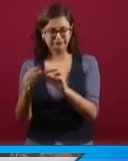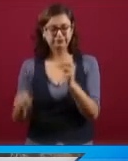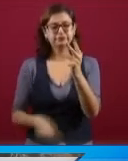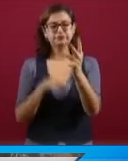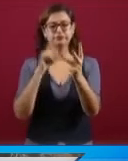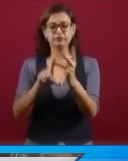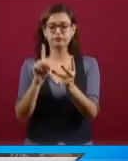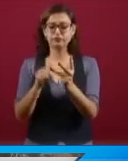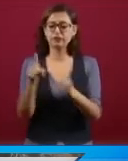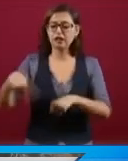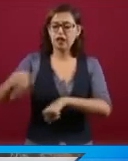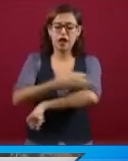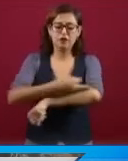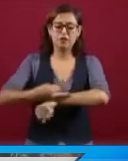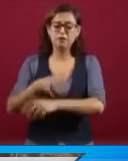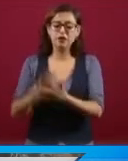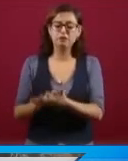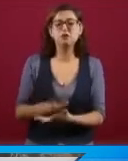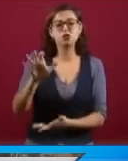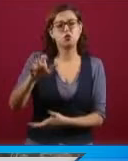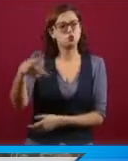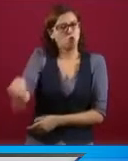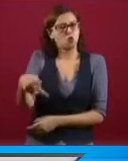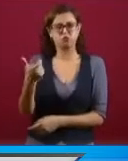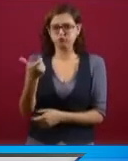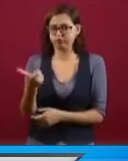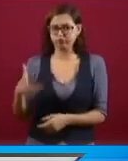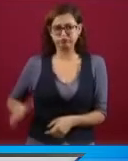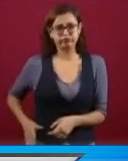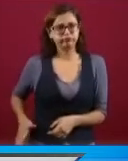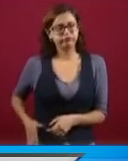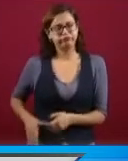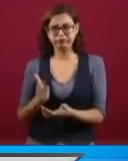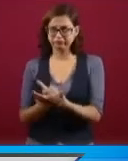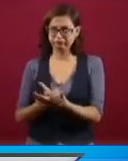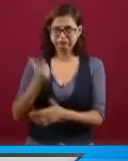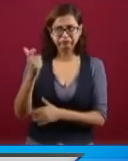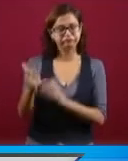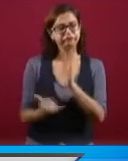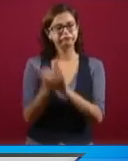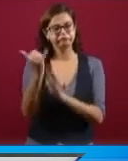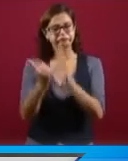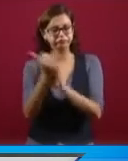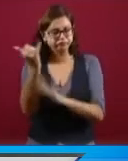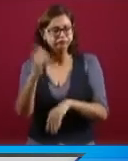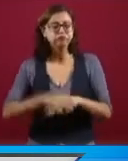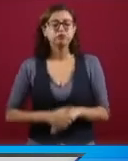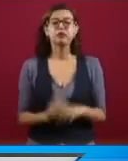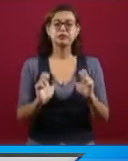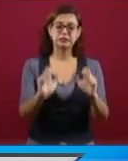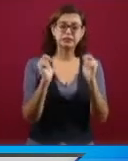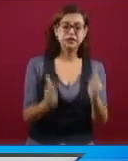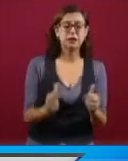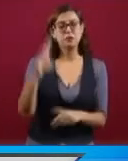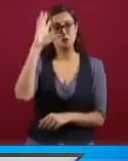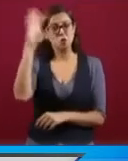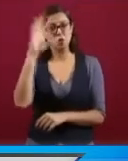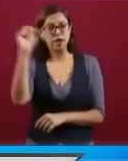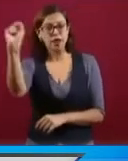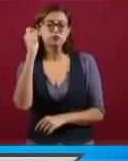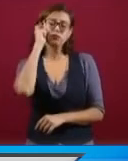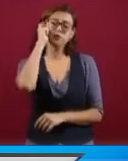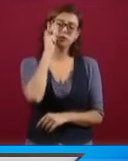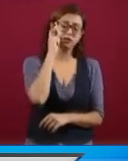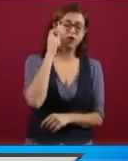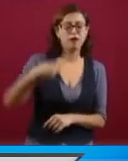muestreo con los siguientes resultados. Avance del 21% en la reconstrucción, en su mayoría en Guerrero. En Chiapas, las familias realizaron la